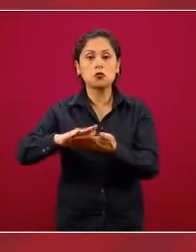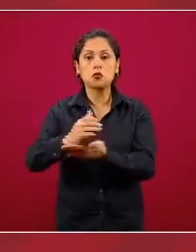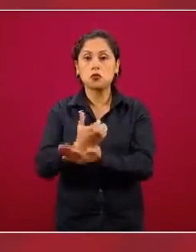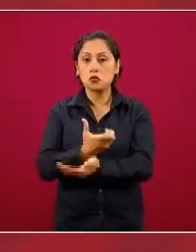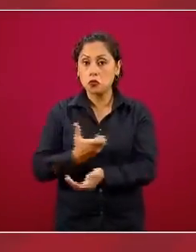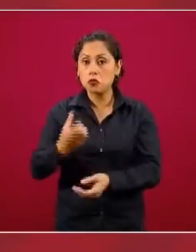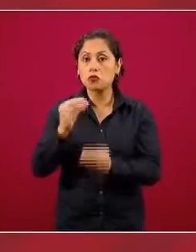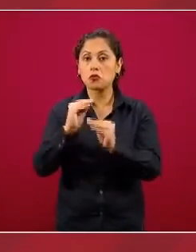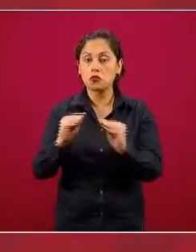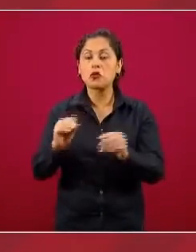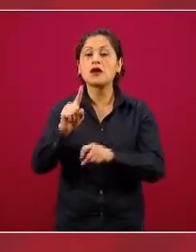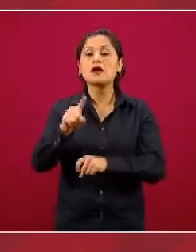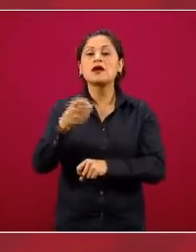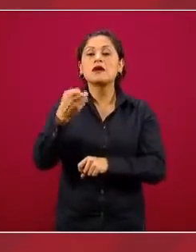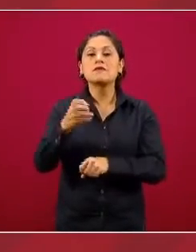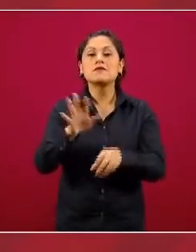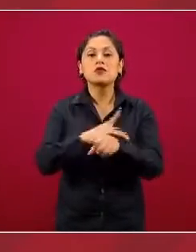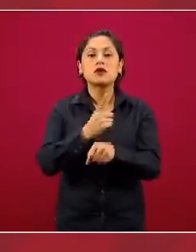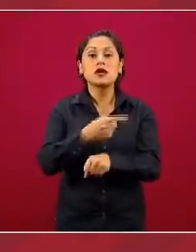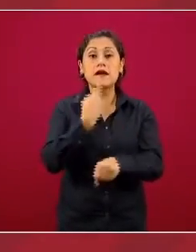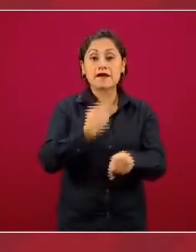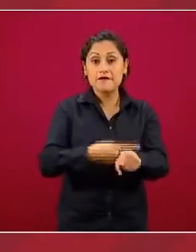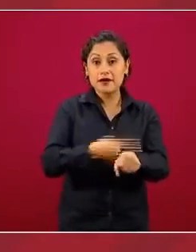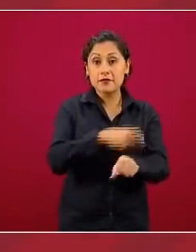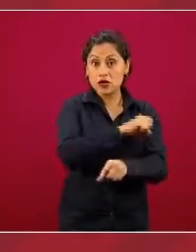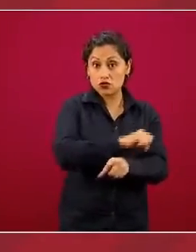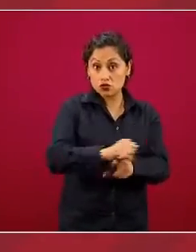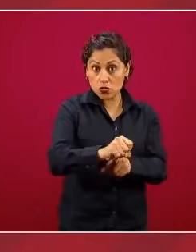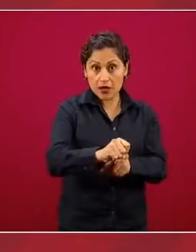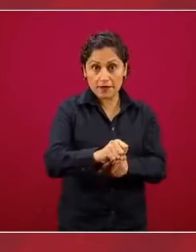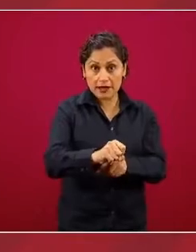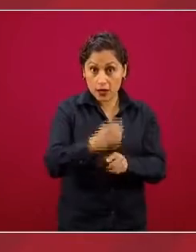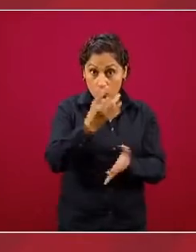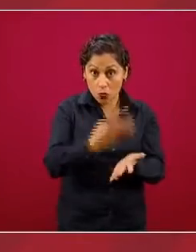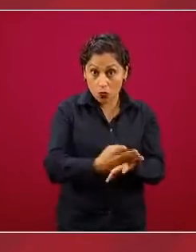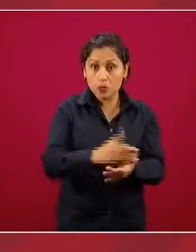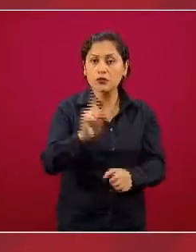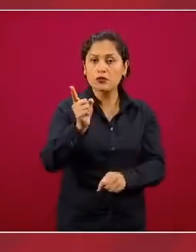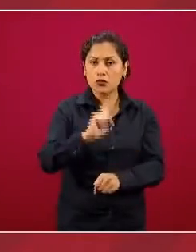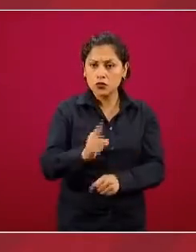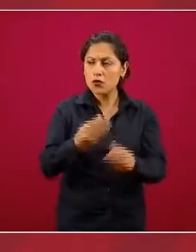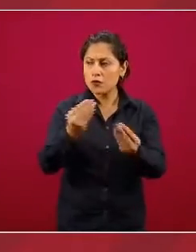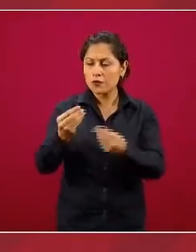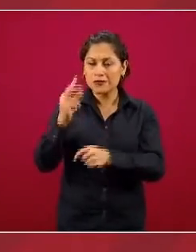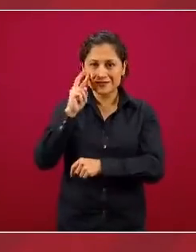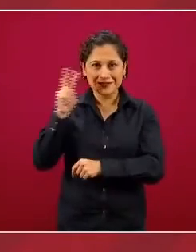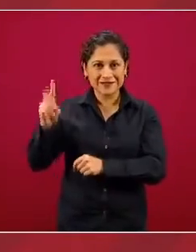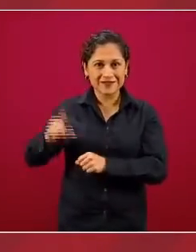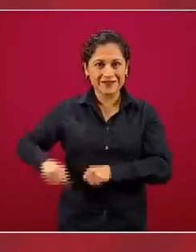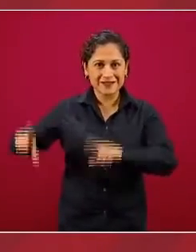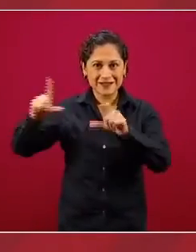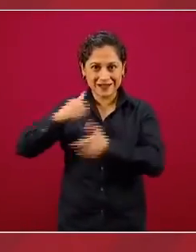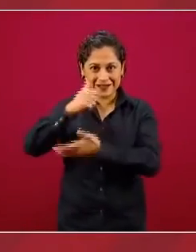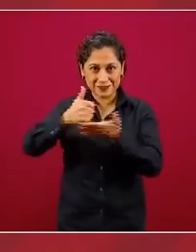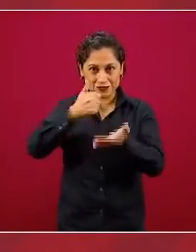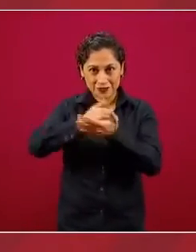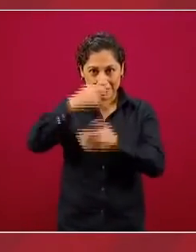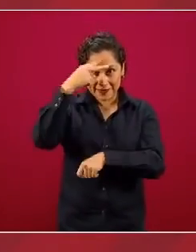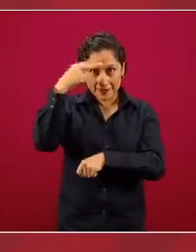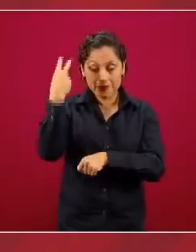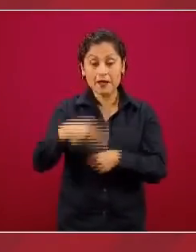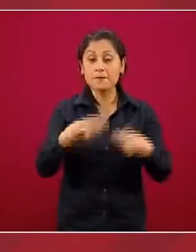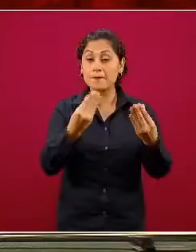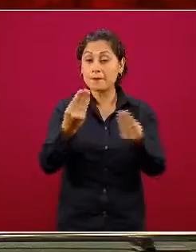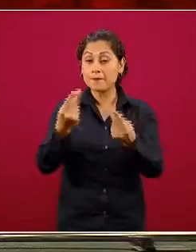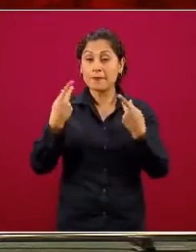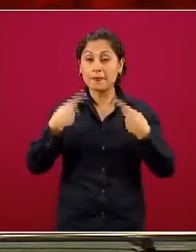los casos leves, los casos ambulatorios, también hay una gran cantidad, lo acabamos de ver con el dato de la Ciudad de México, de personas que salen